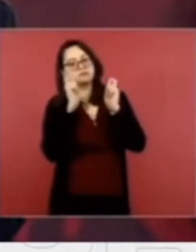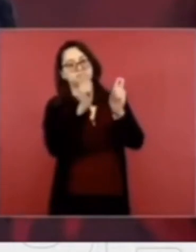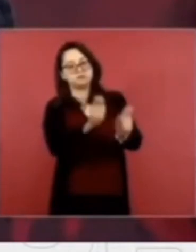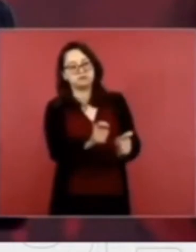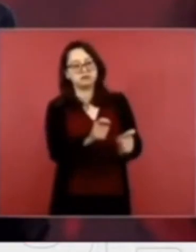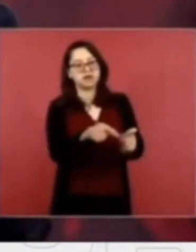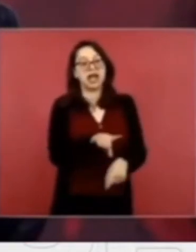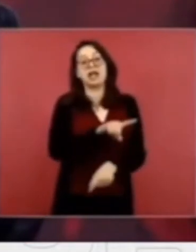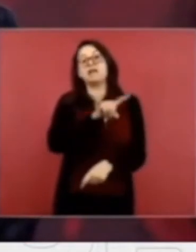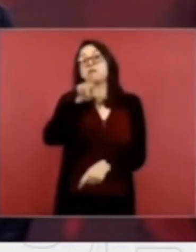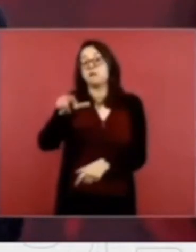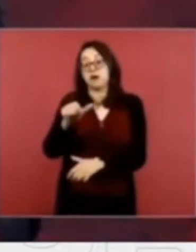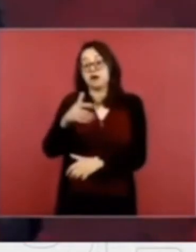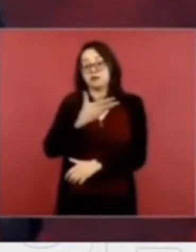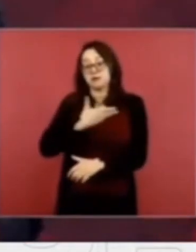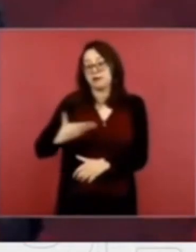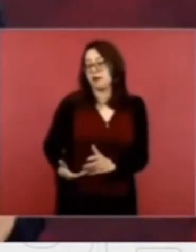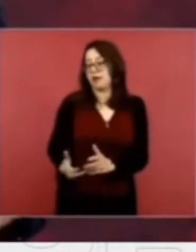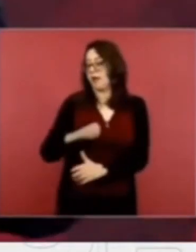y todavía,